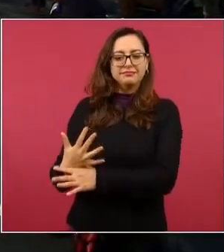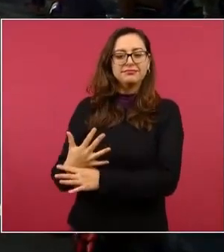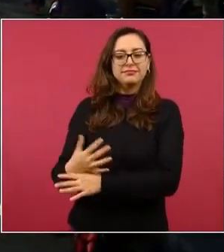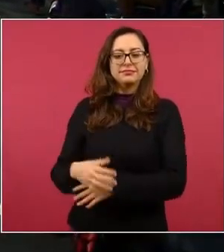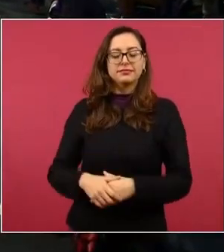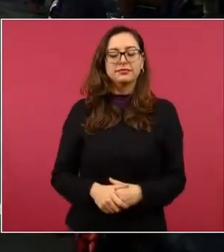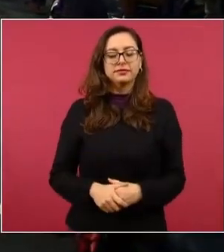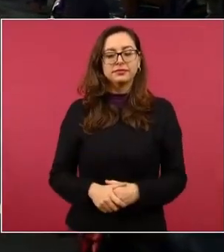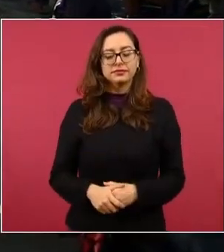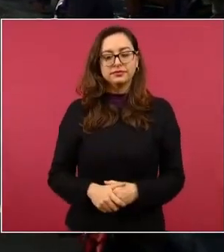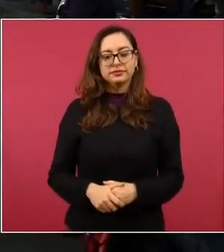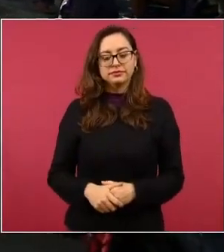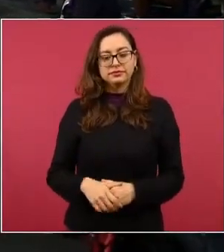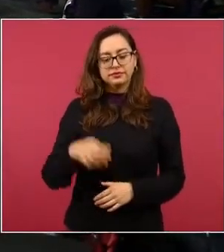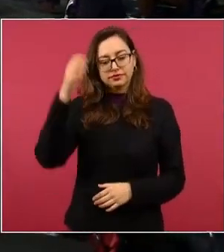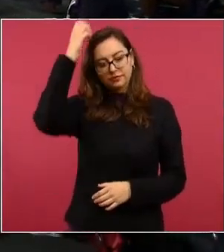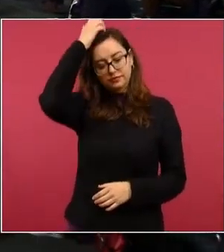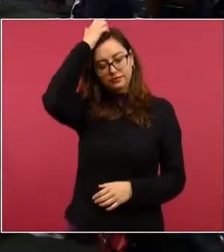Entonces,